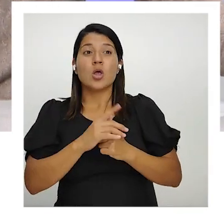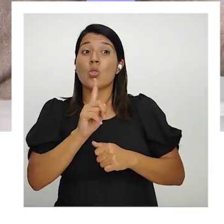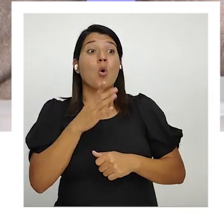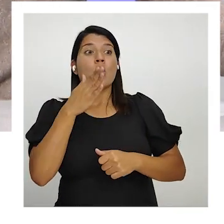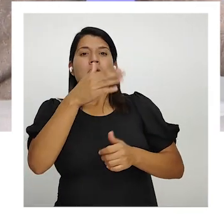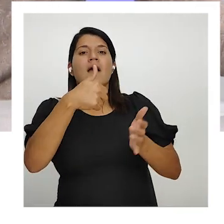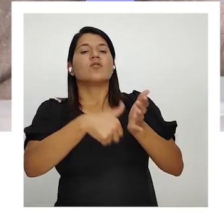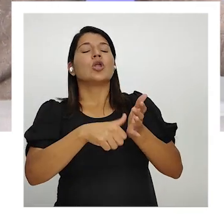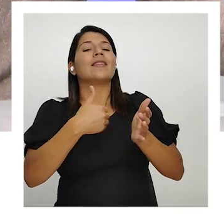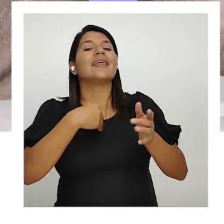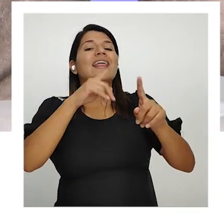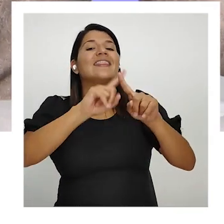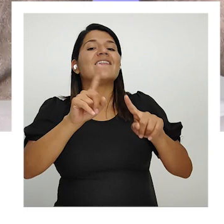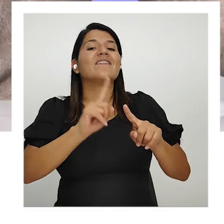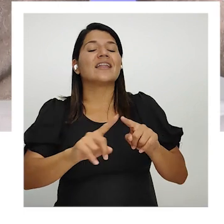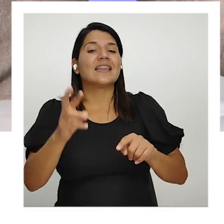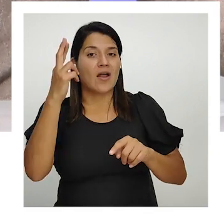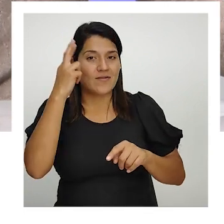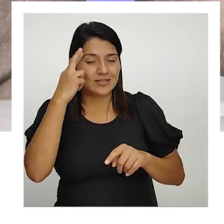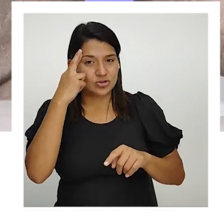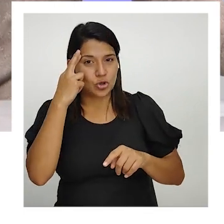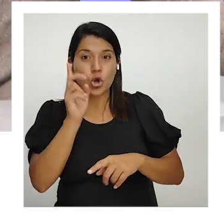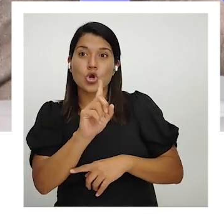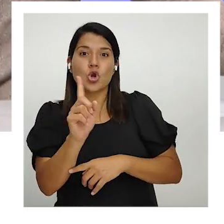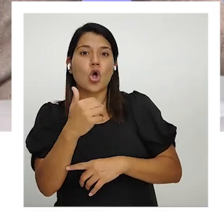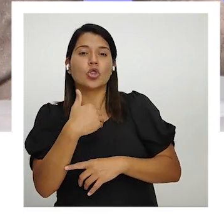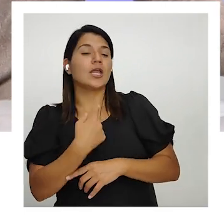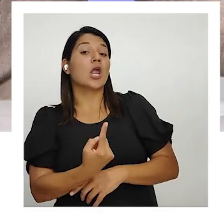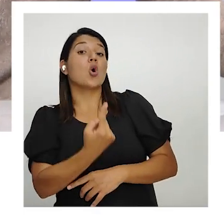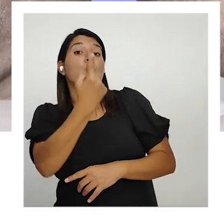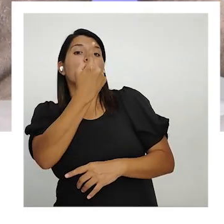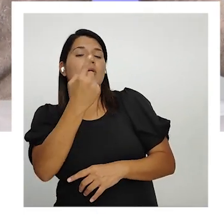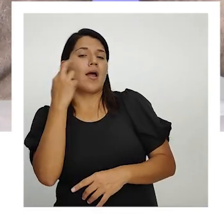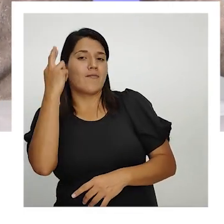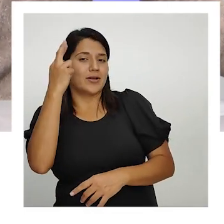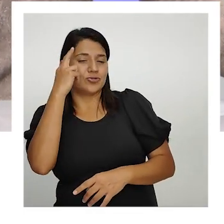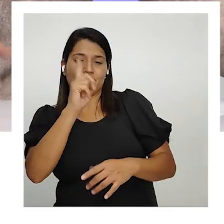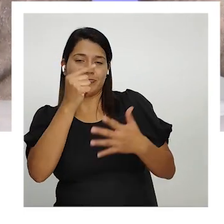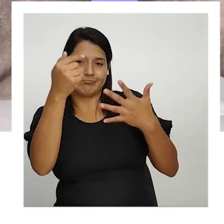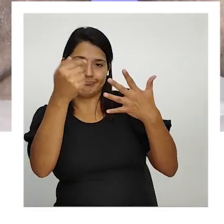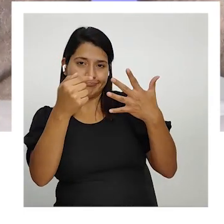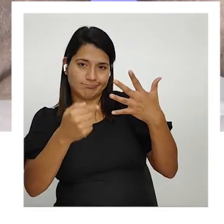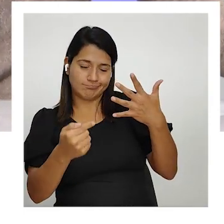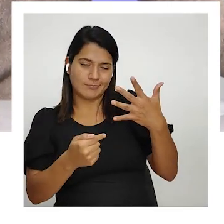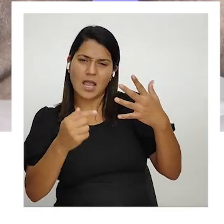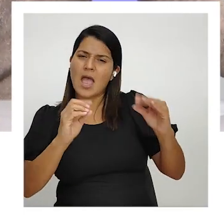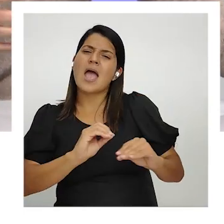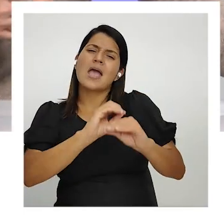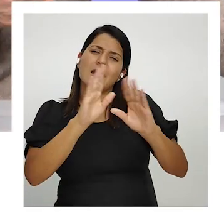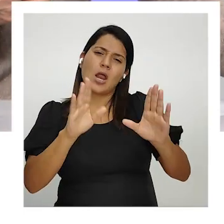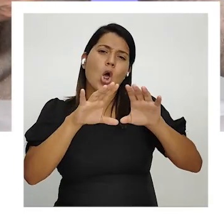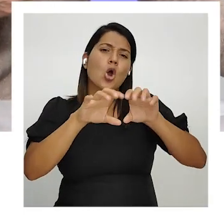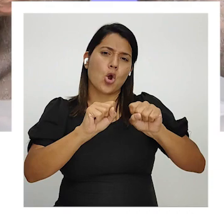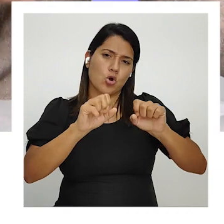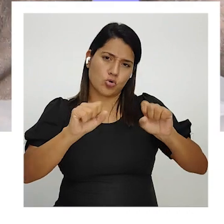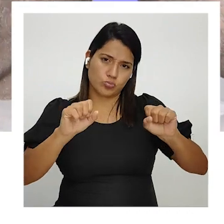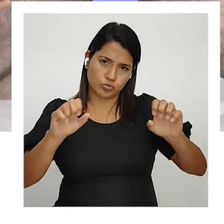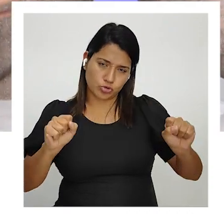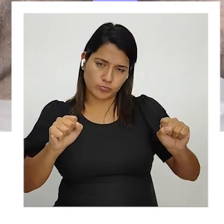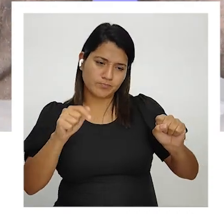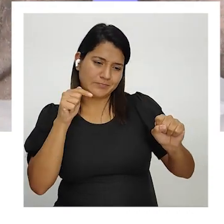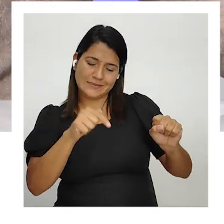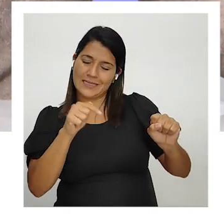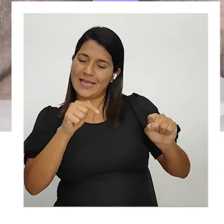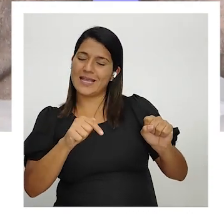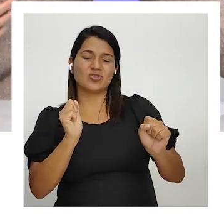dicen los politólogos. No tiene una única razón de ser. Por supuesto que la corrupción es algo que